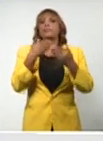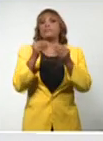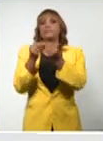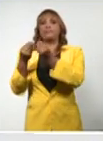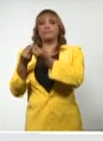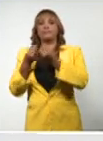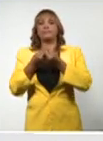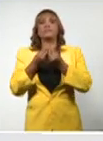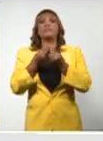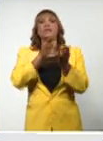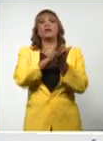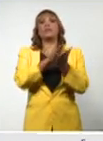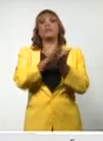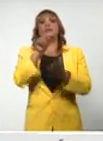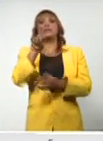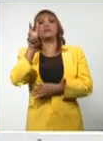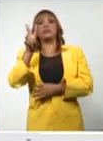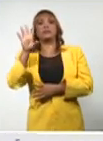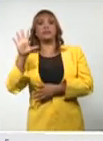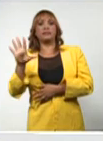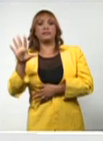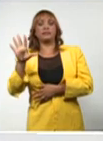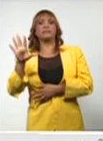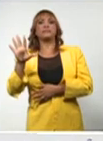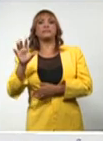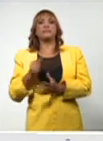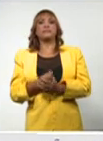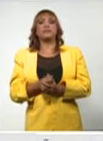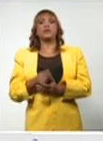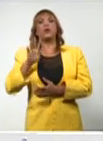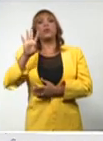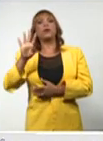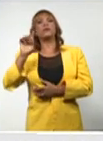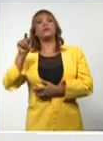acumulan 125, el